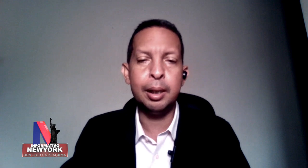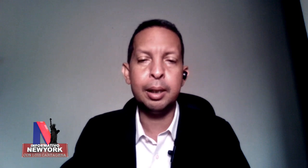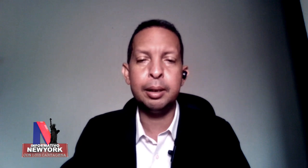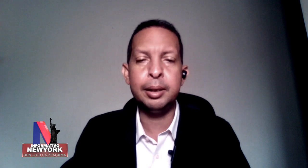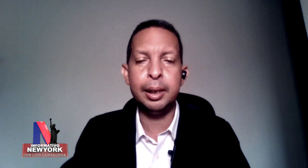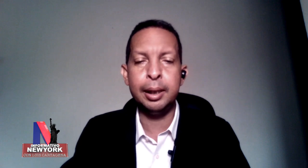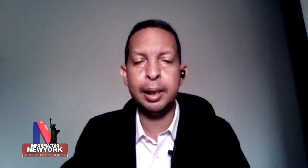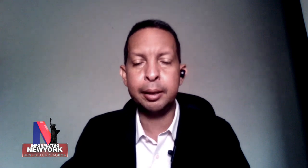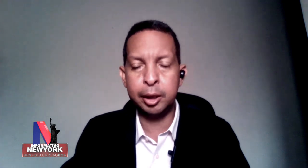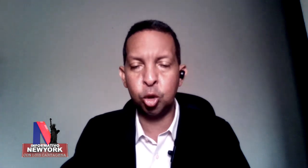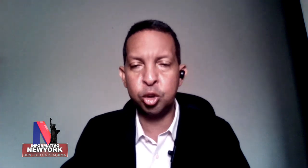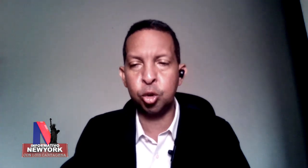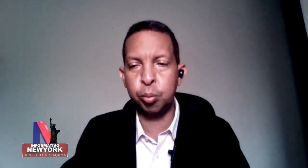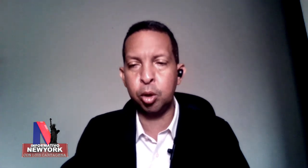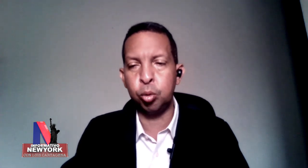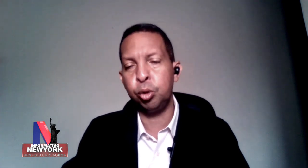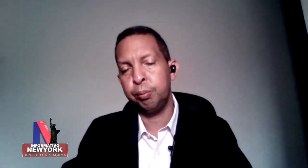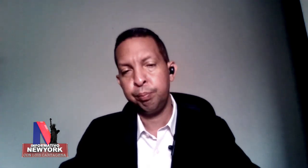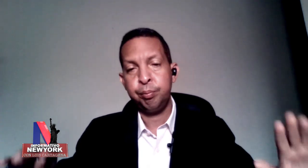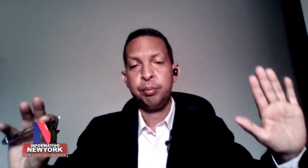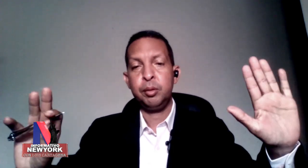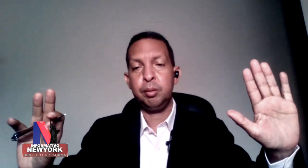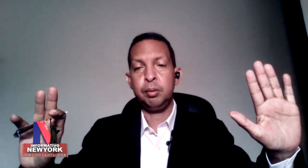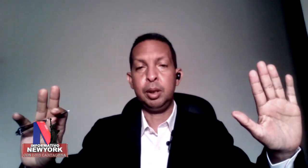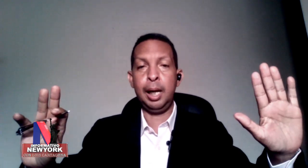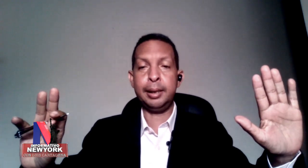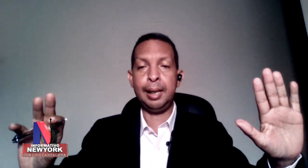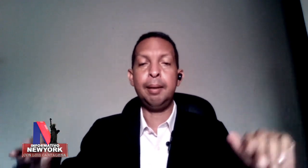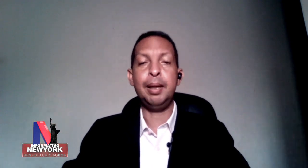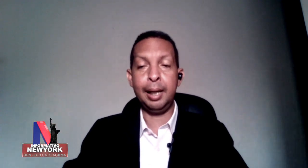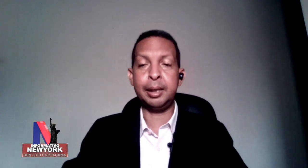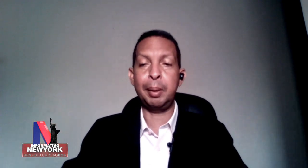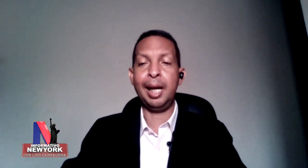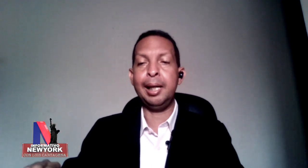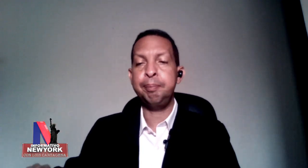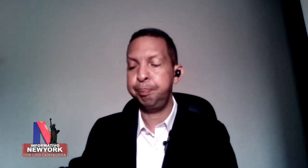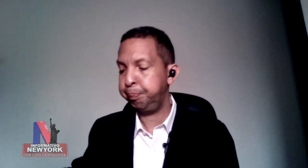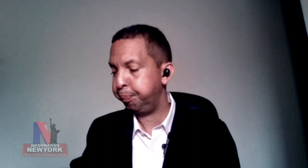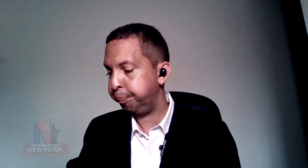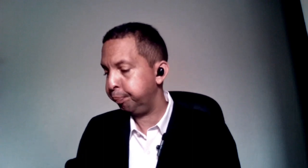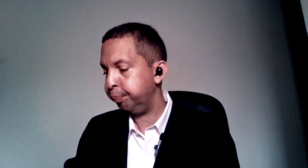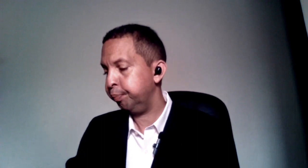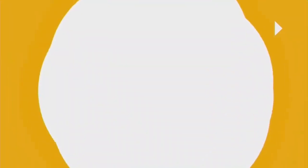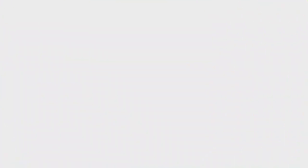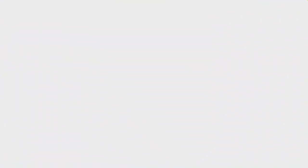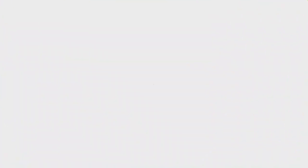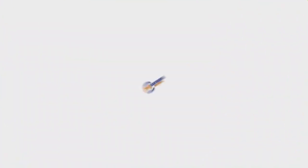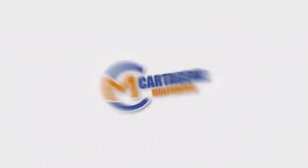en la circunscripción número uno. Ahí está. Hasta mañana.